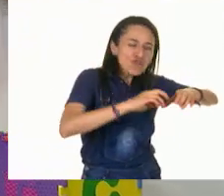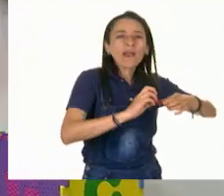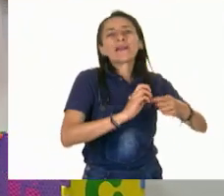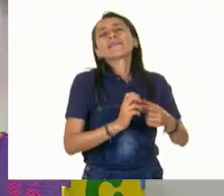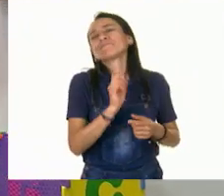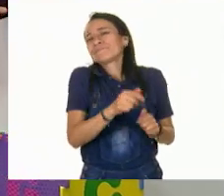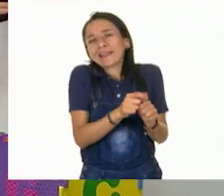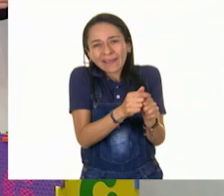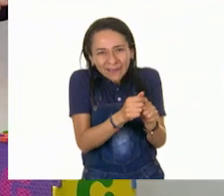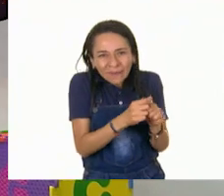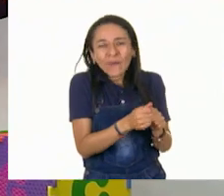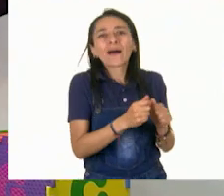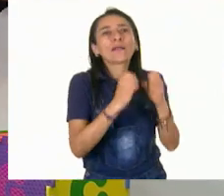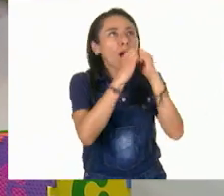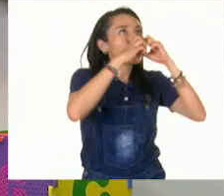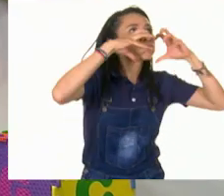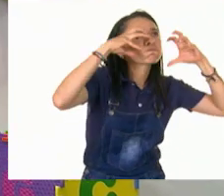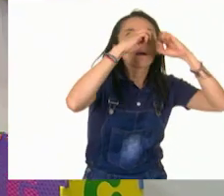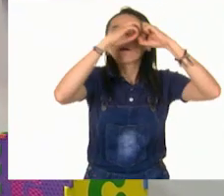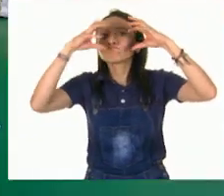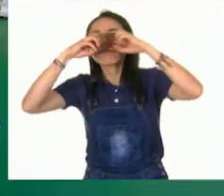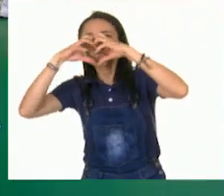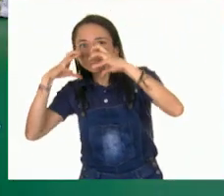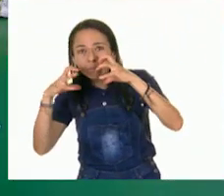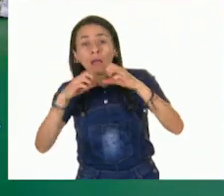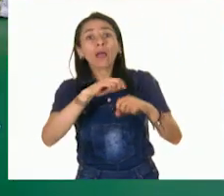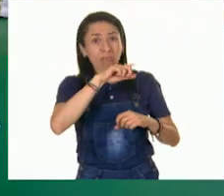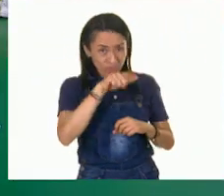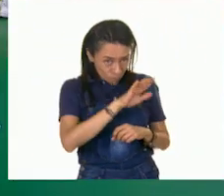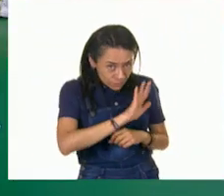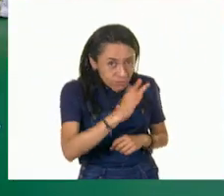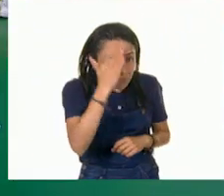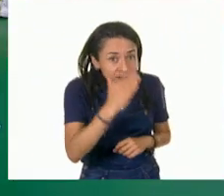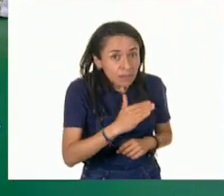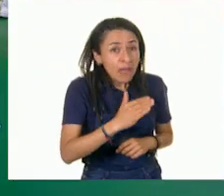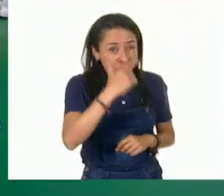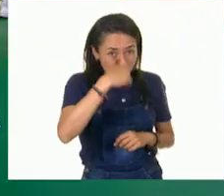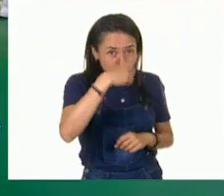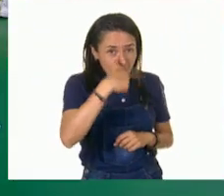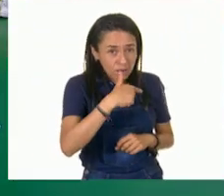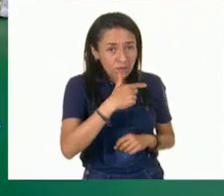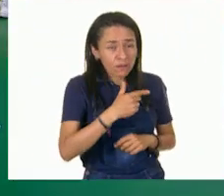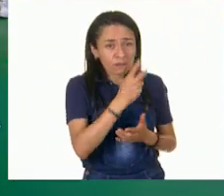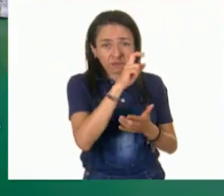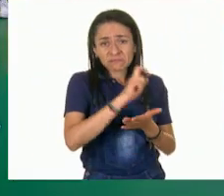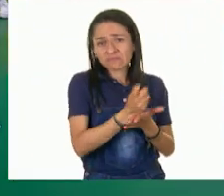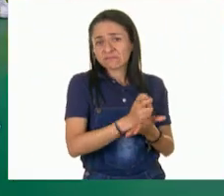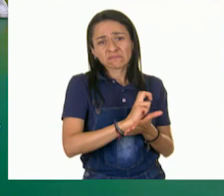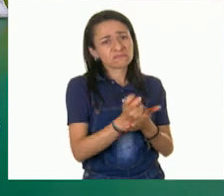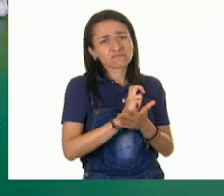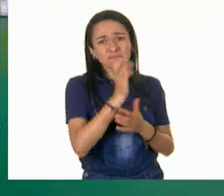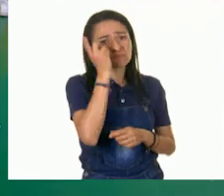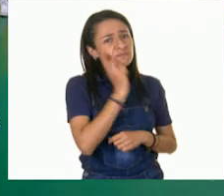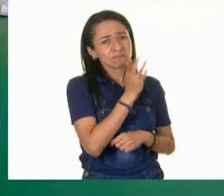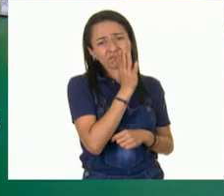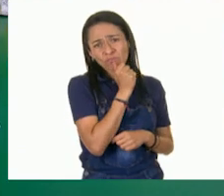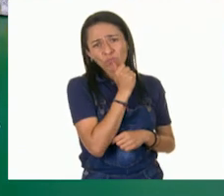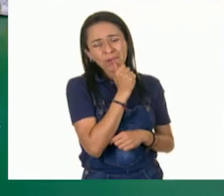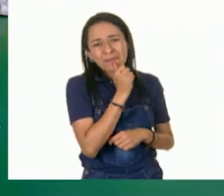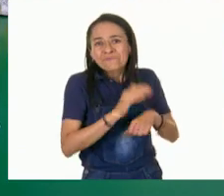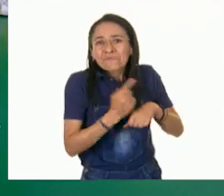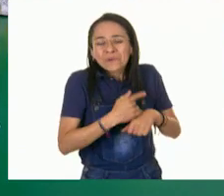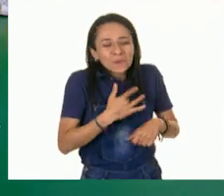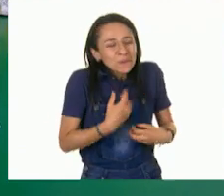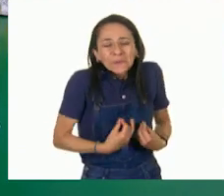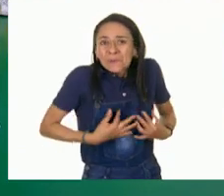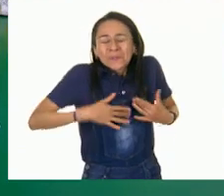inflar los globos, pero ¿sabes qué pasaba en la noche? ¿Qué? Pues que en la noche no podía yo dormir nadita, porque estaba yo tan eufórico que ya